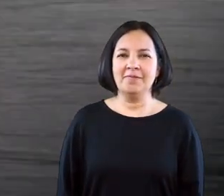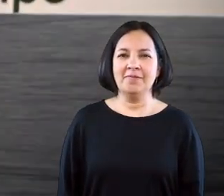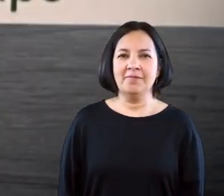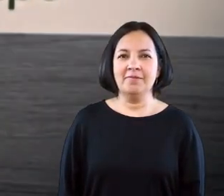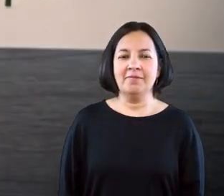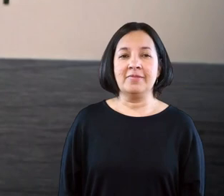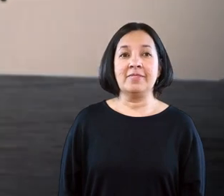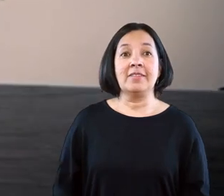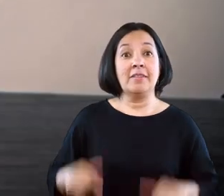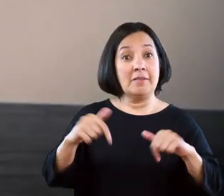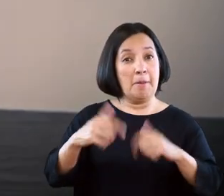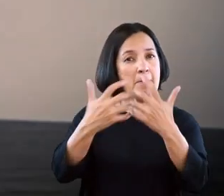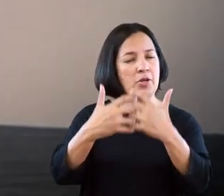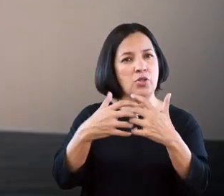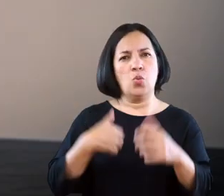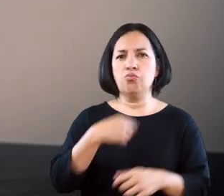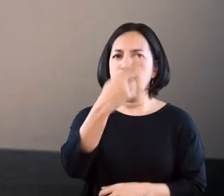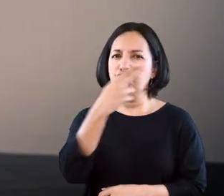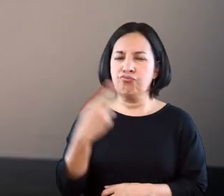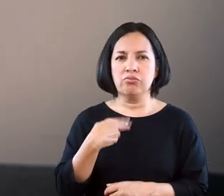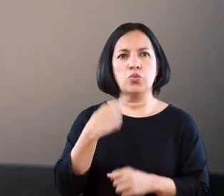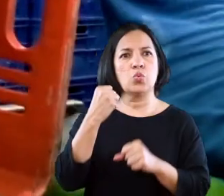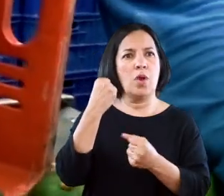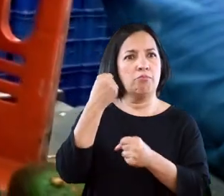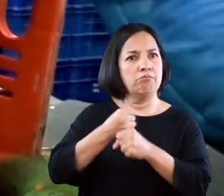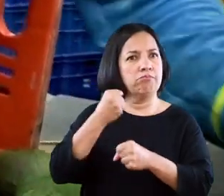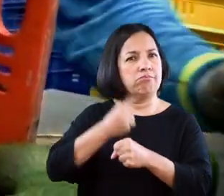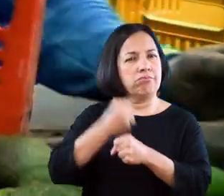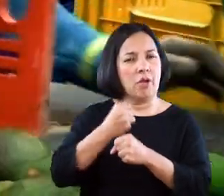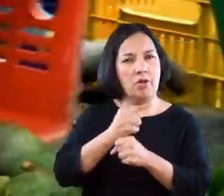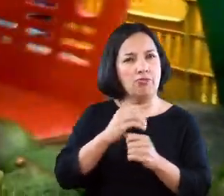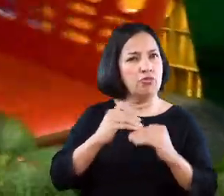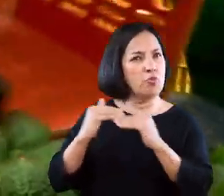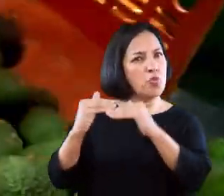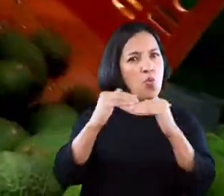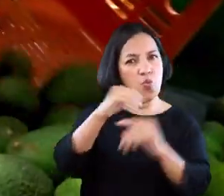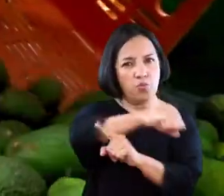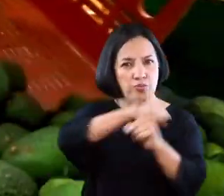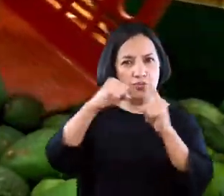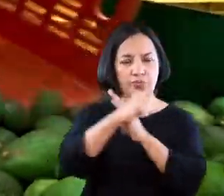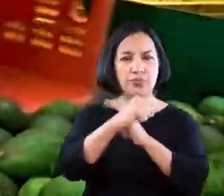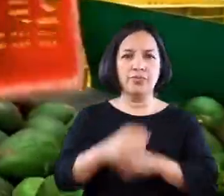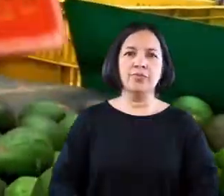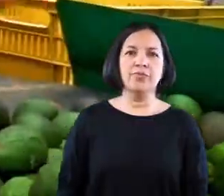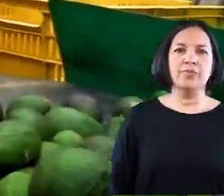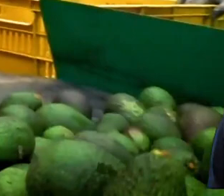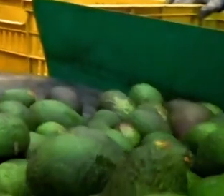En Fresh Colombia estamos comprometidos en desarrollar equidad social.